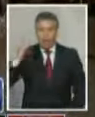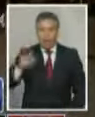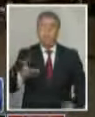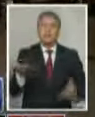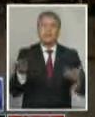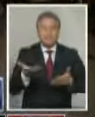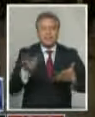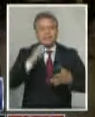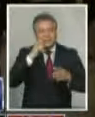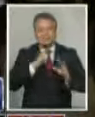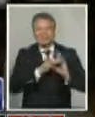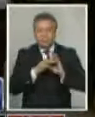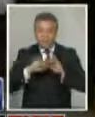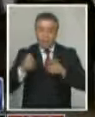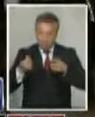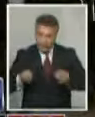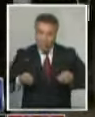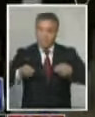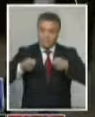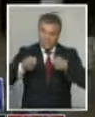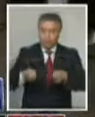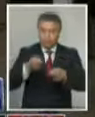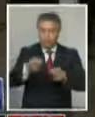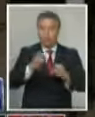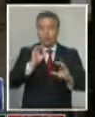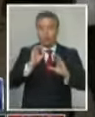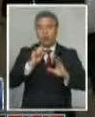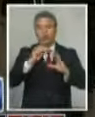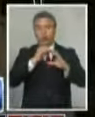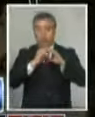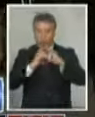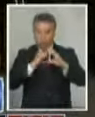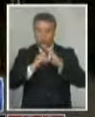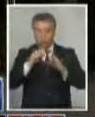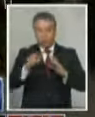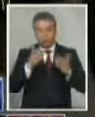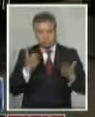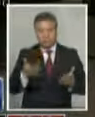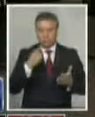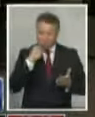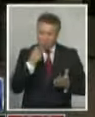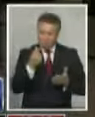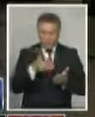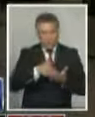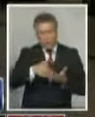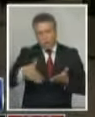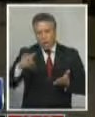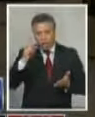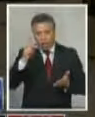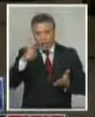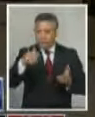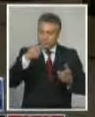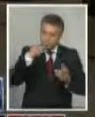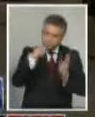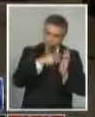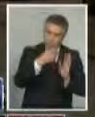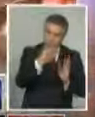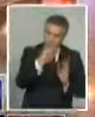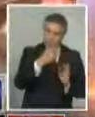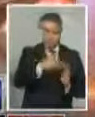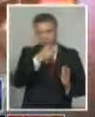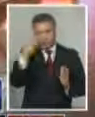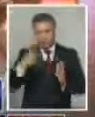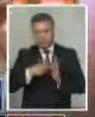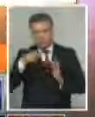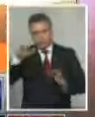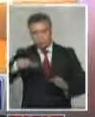Se traduce en la inversión por parte de Codelco de 23.500 millones de dólares entre el periodo 2014-2018. Es